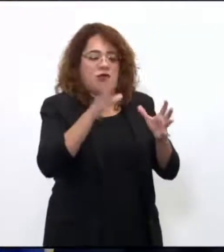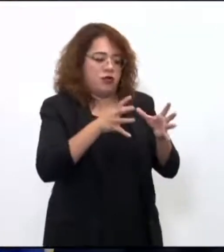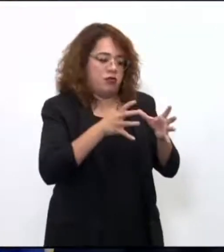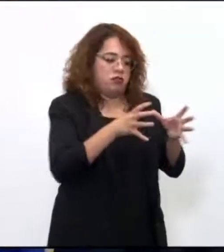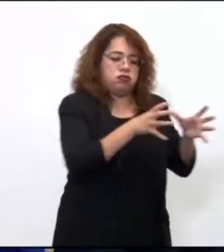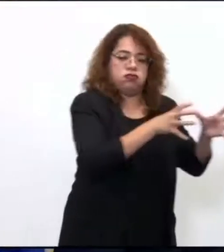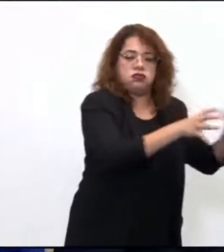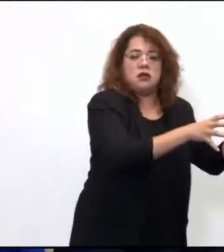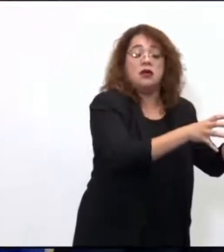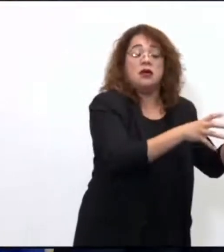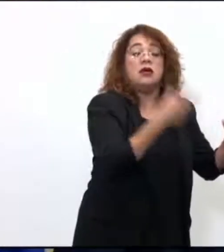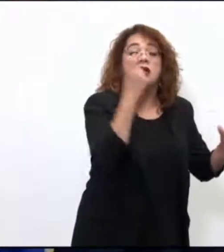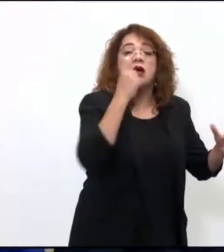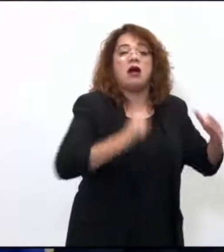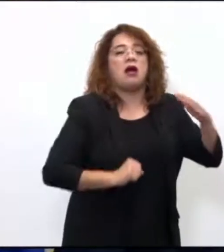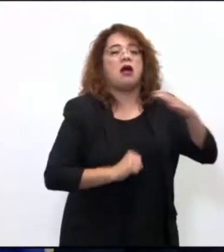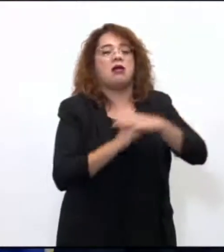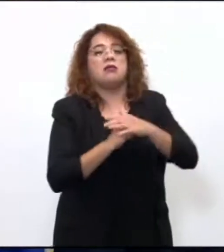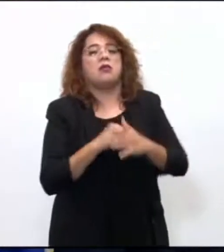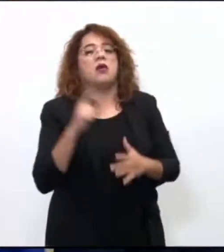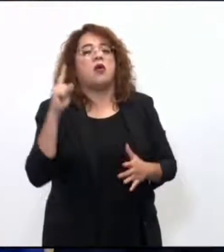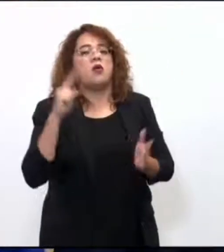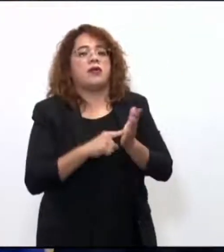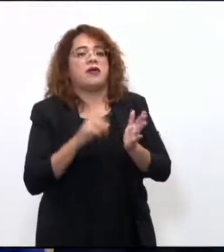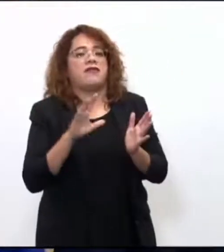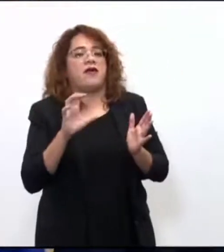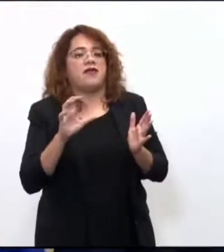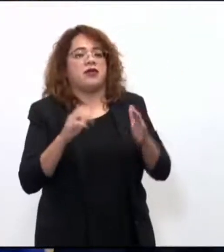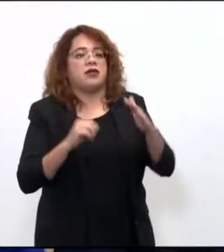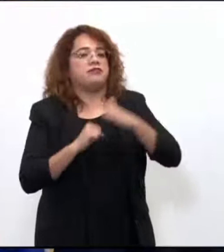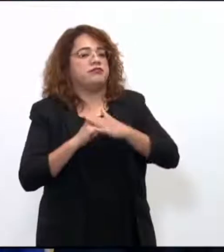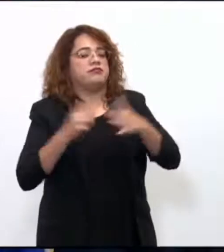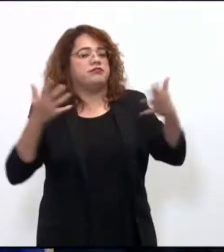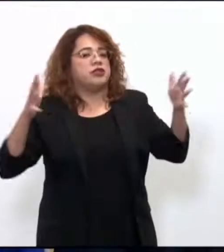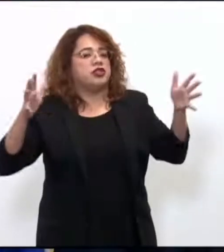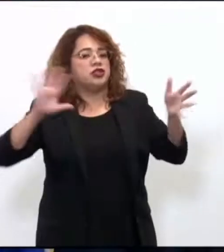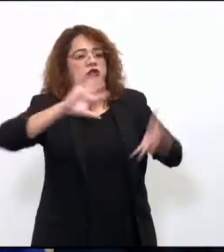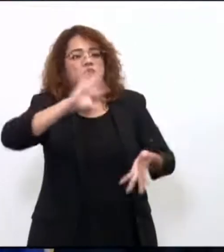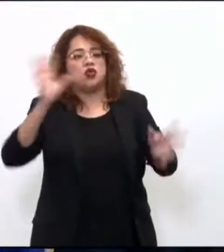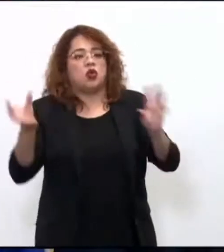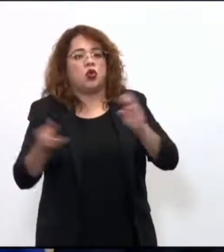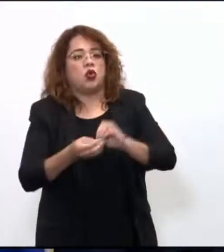y no más de 1,500 participantes en total.